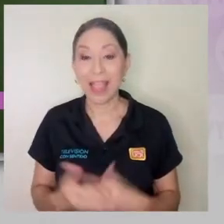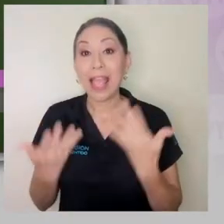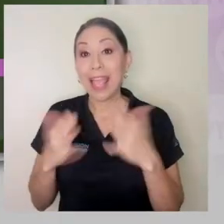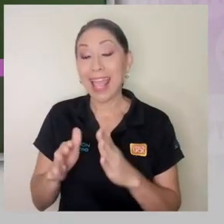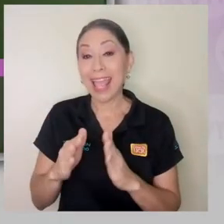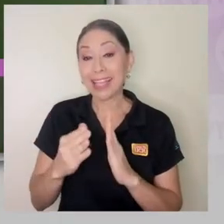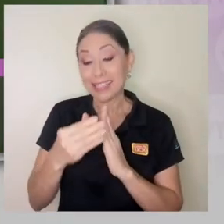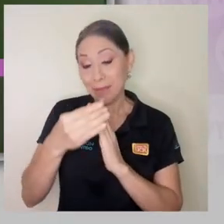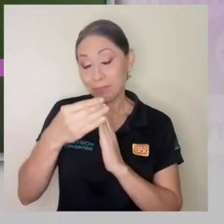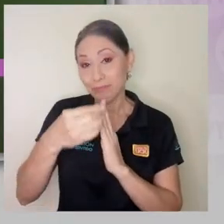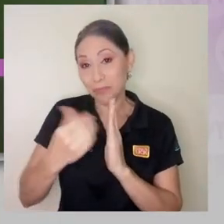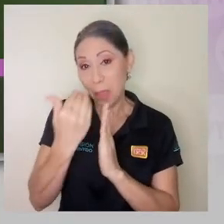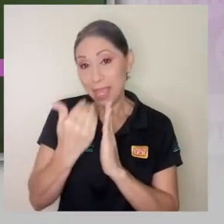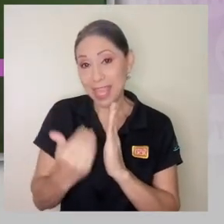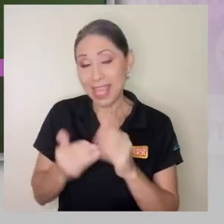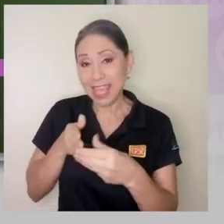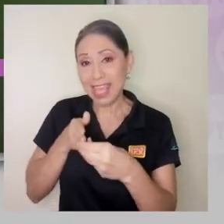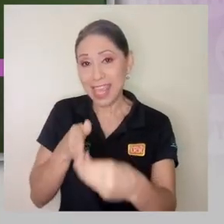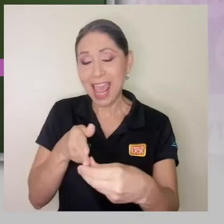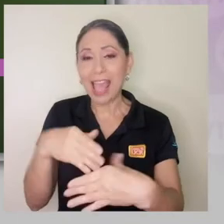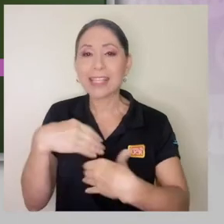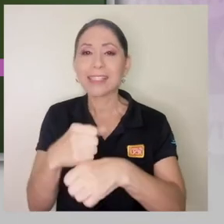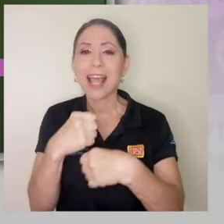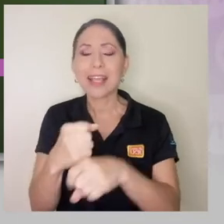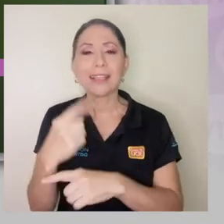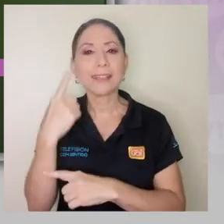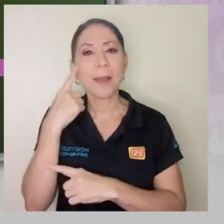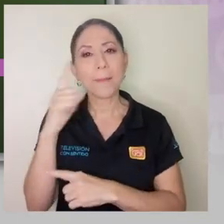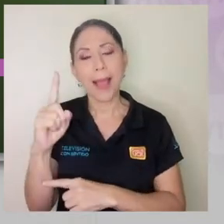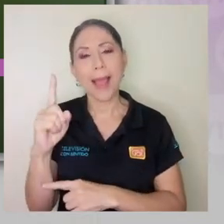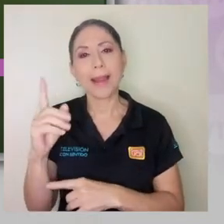la guía está hecha para la parte